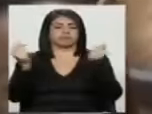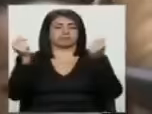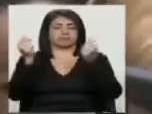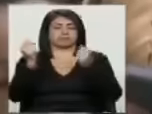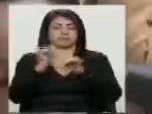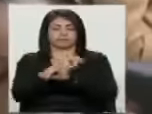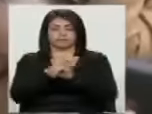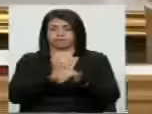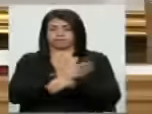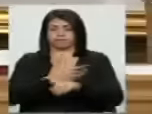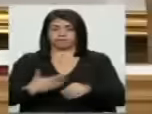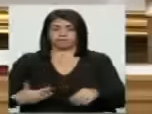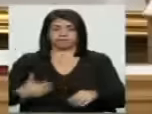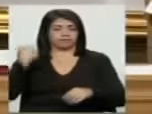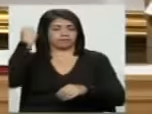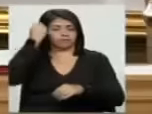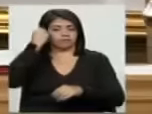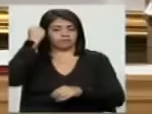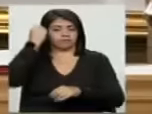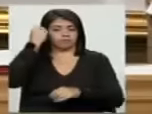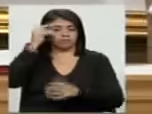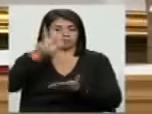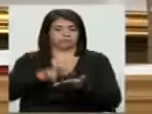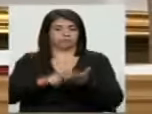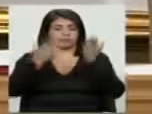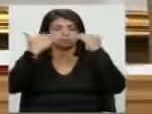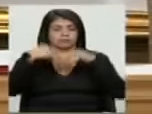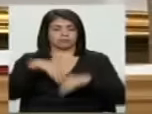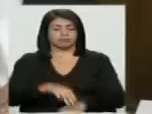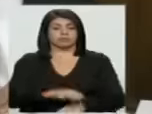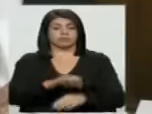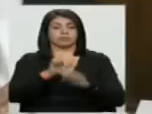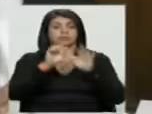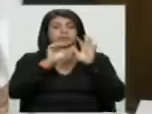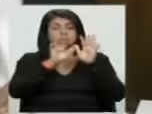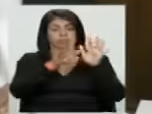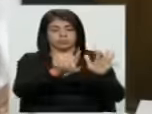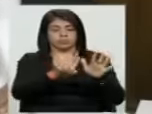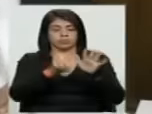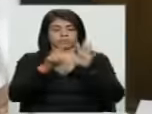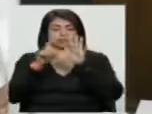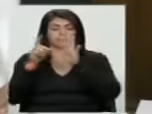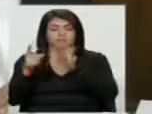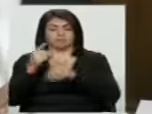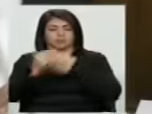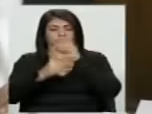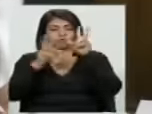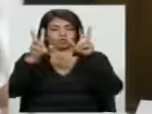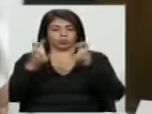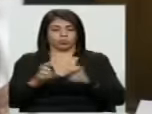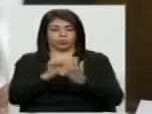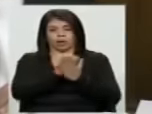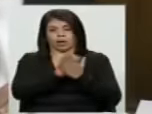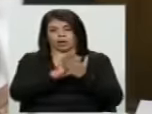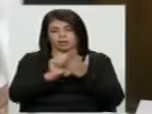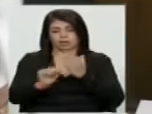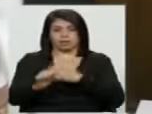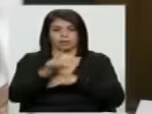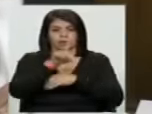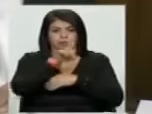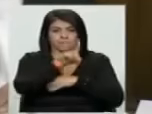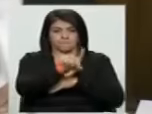todo, presidente. En consideración. Aprobado. Siguiente. 60. Se sugiere aprobar un nuevo artículo, el cual será el